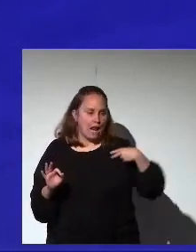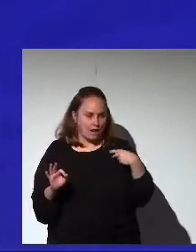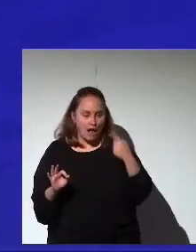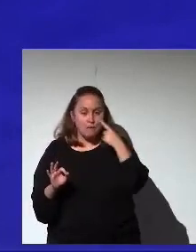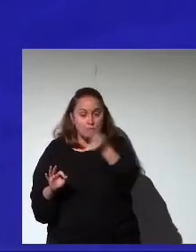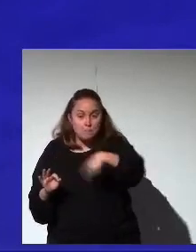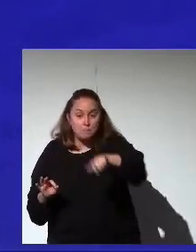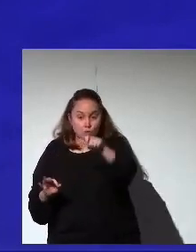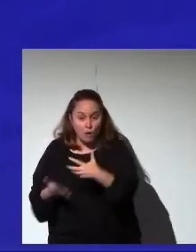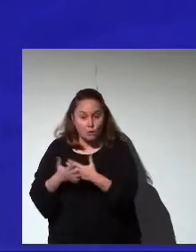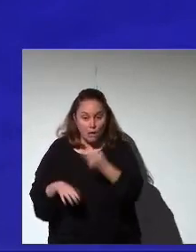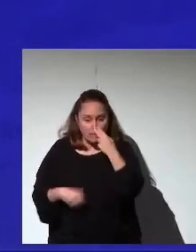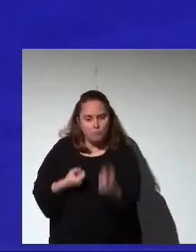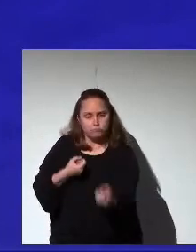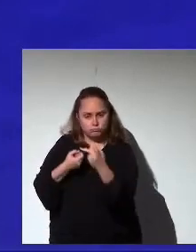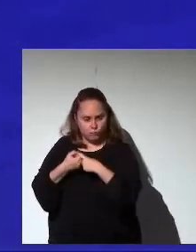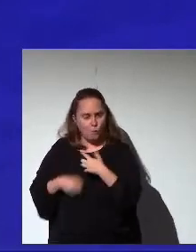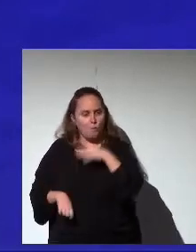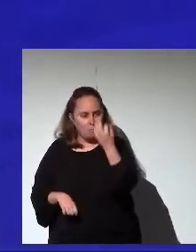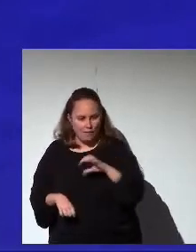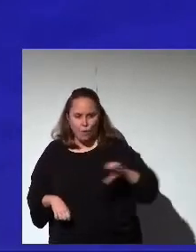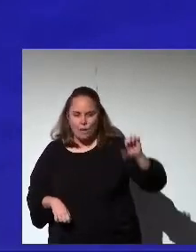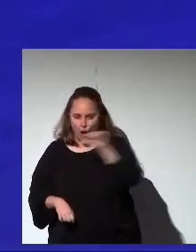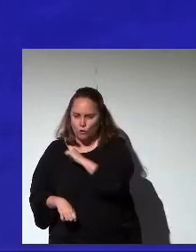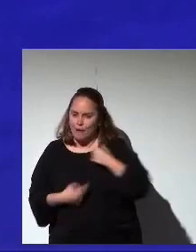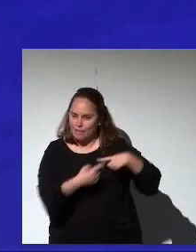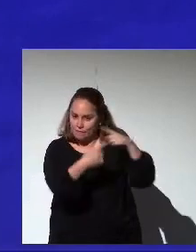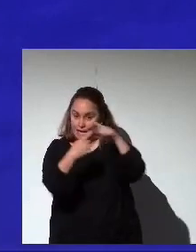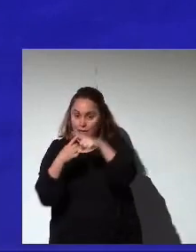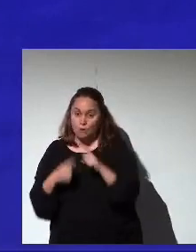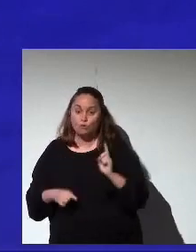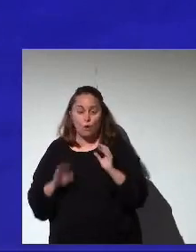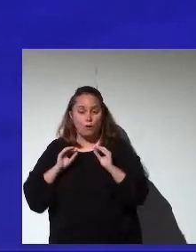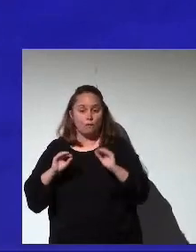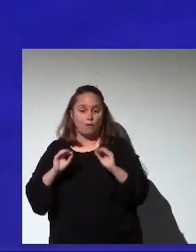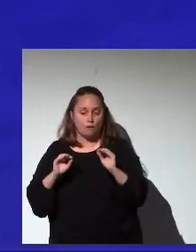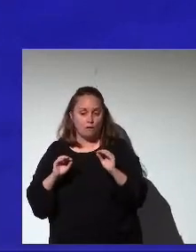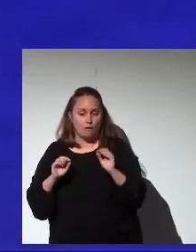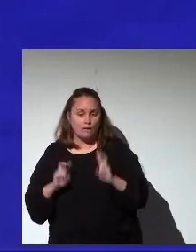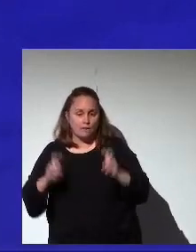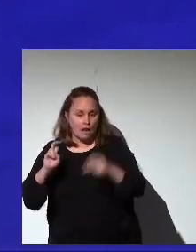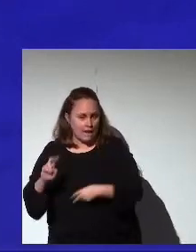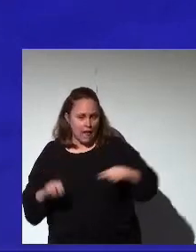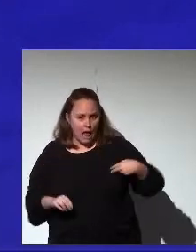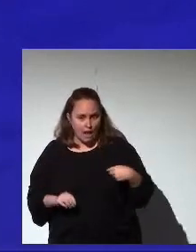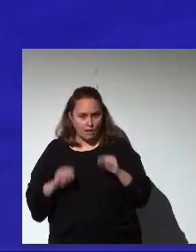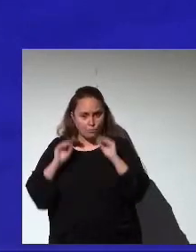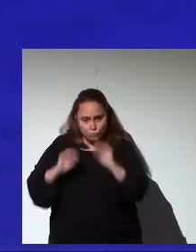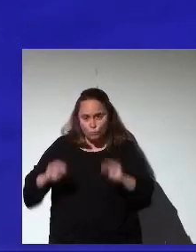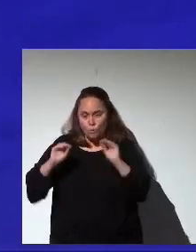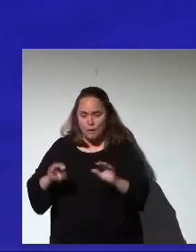de formación por parte de las comunidades autónomas, pero no solamente esa formación inicial general, sino sobre todo también